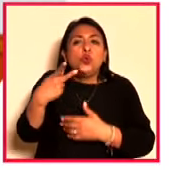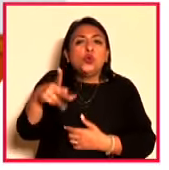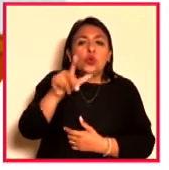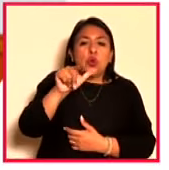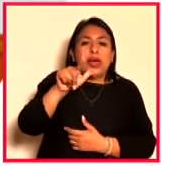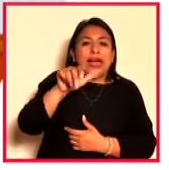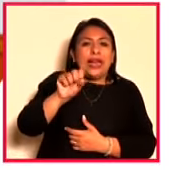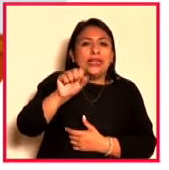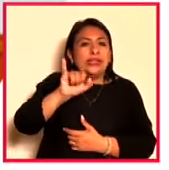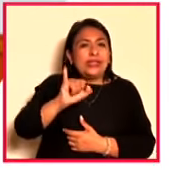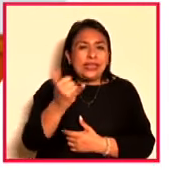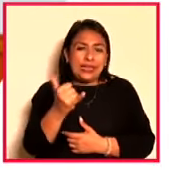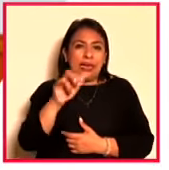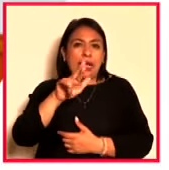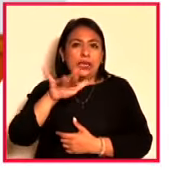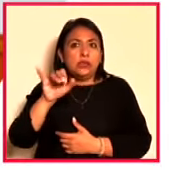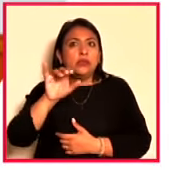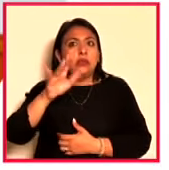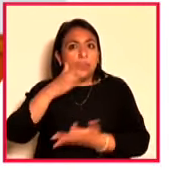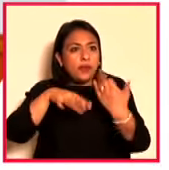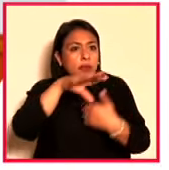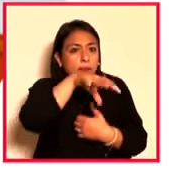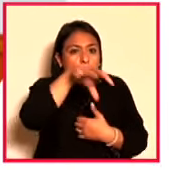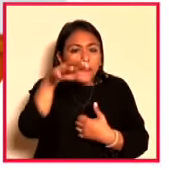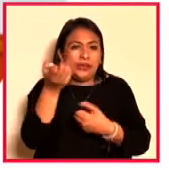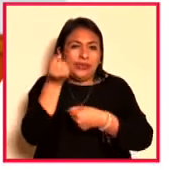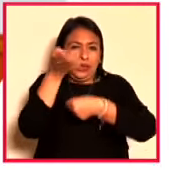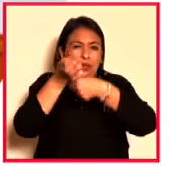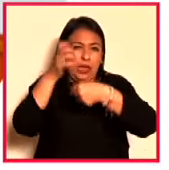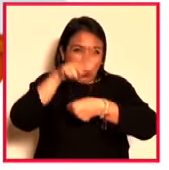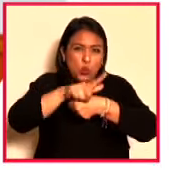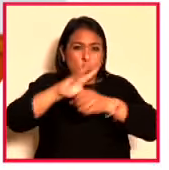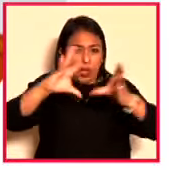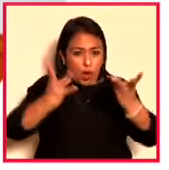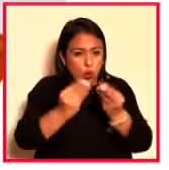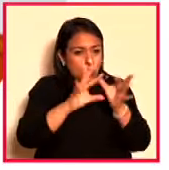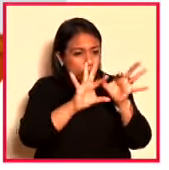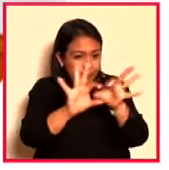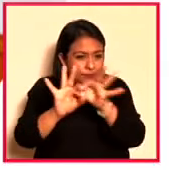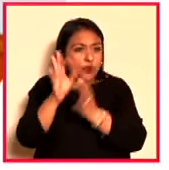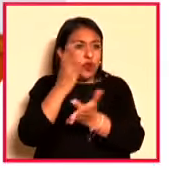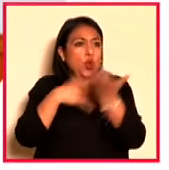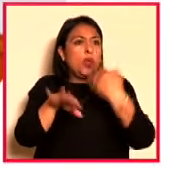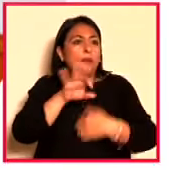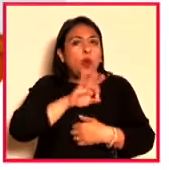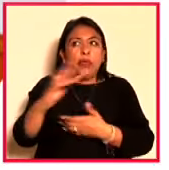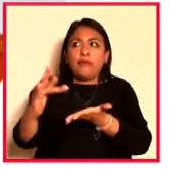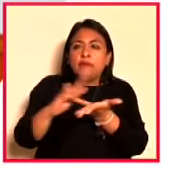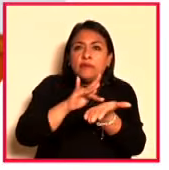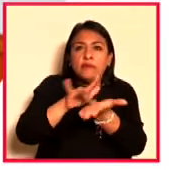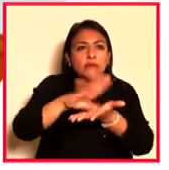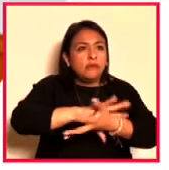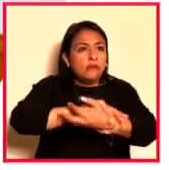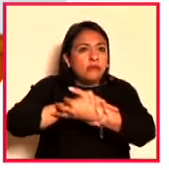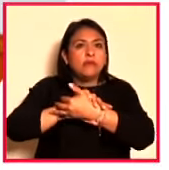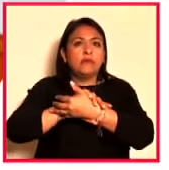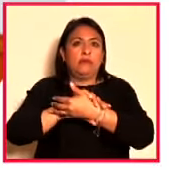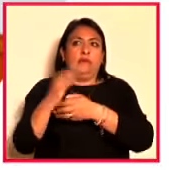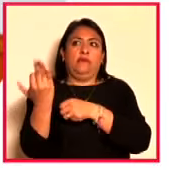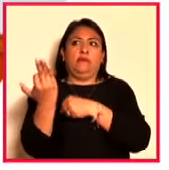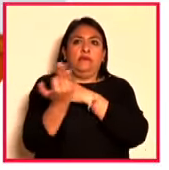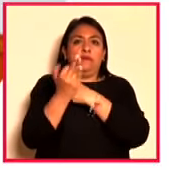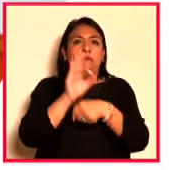de varias áreas de la Secretaría de Cultura y así podamos todos favorecernos y fortalecernos, ¿no? Creo que esa puede